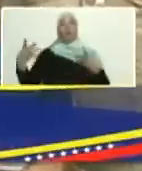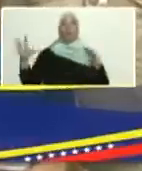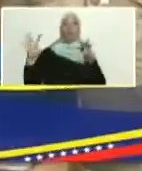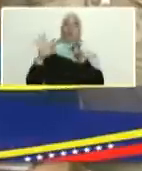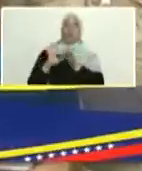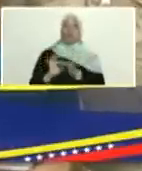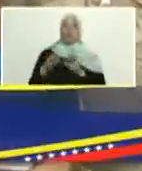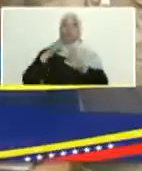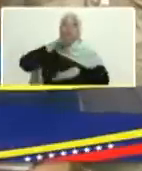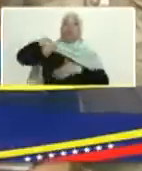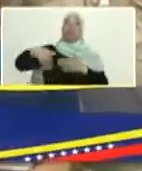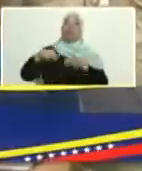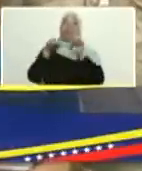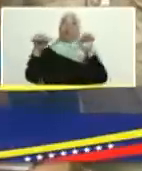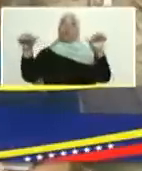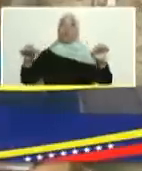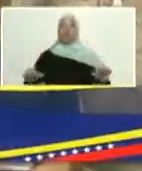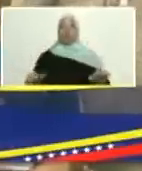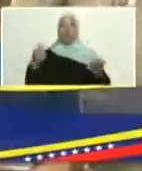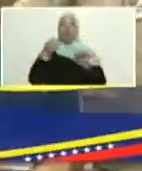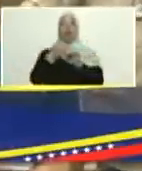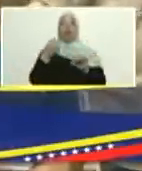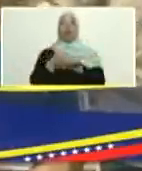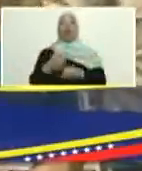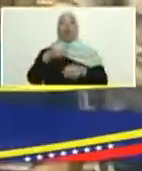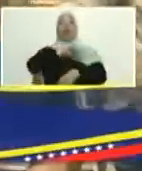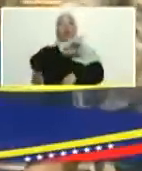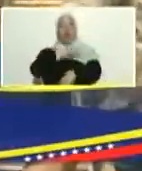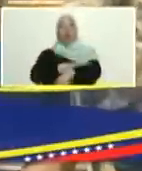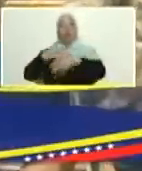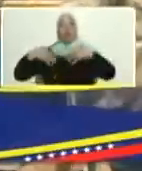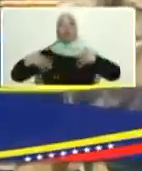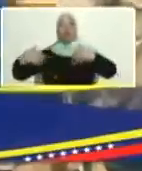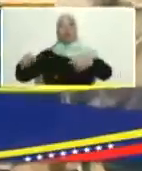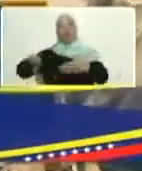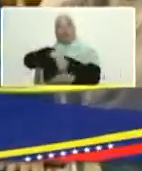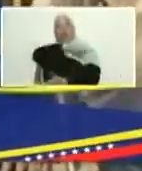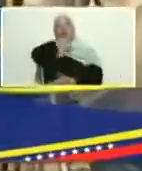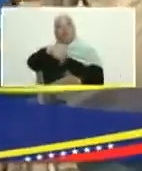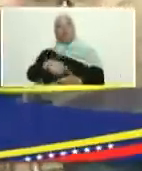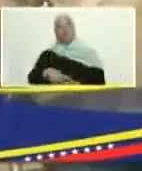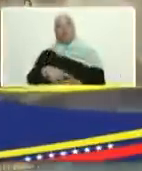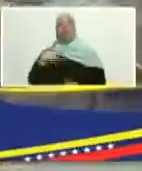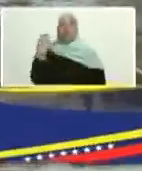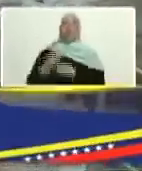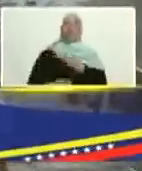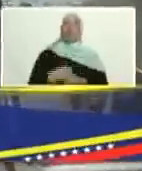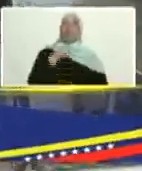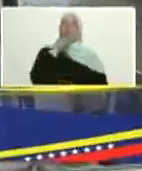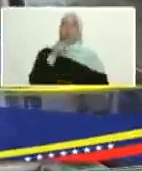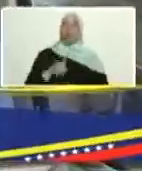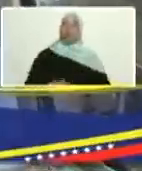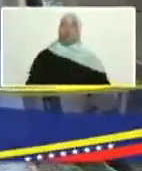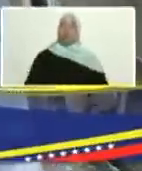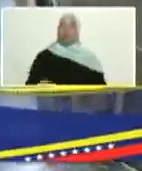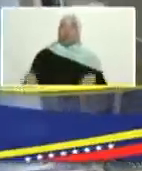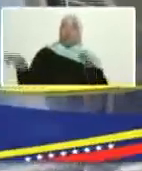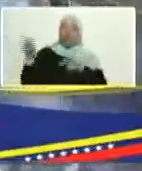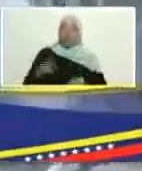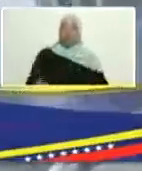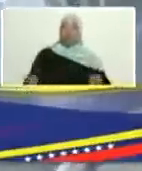fabricando todo el sistema y dándole poder al sistema de salud nacional, haciendo camas, haciendo